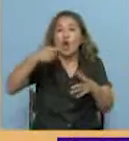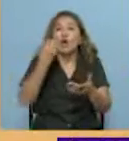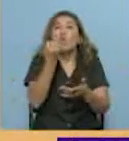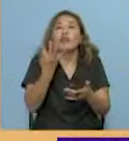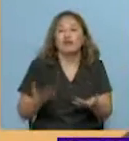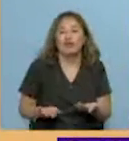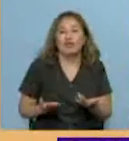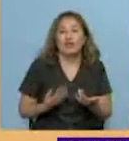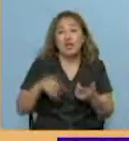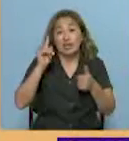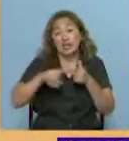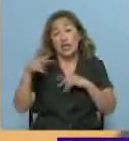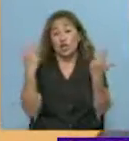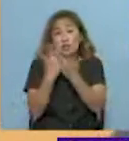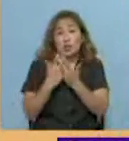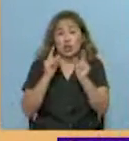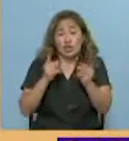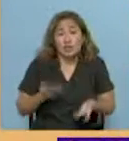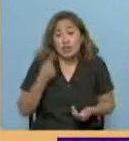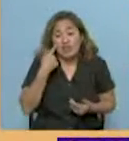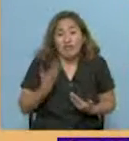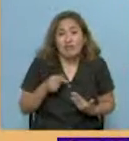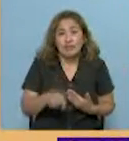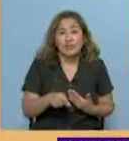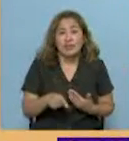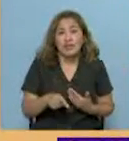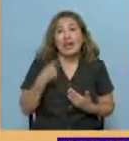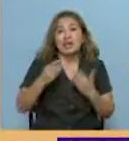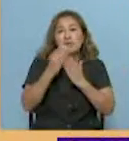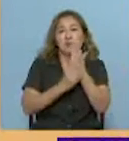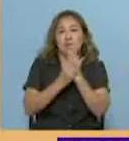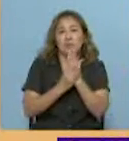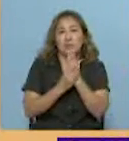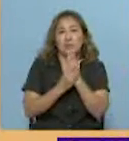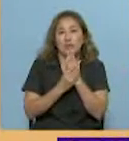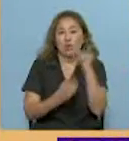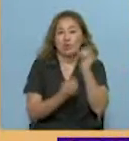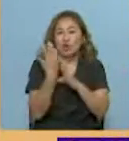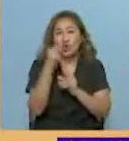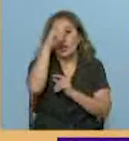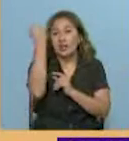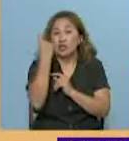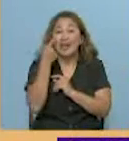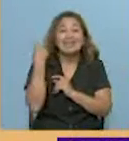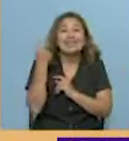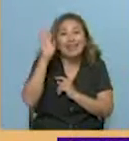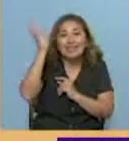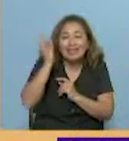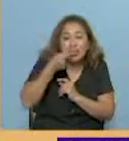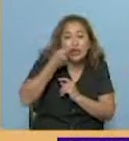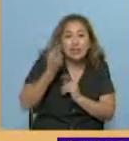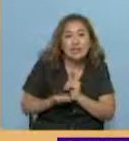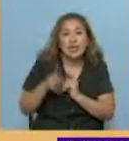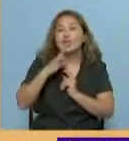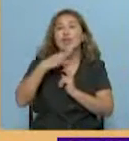dentro de todo lo que hemos dicho y ver ya que el ministro de la producción de la nación estaba interesado en saber de este tema